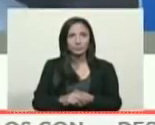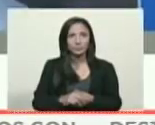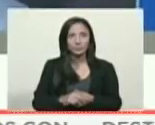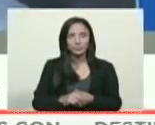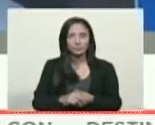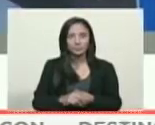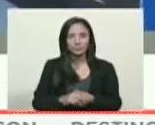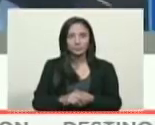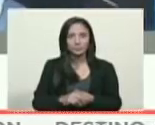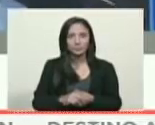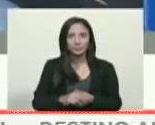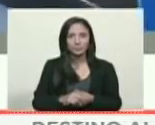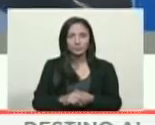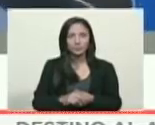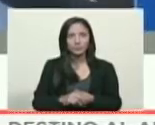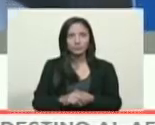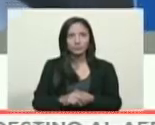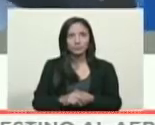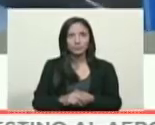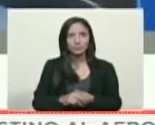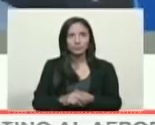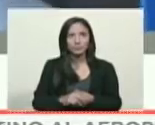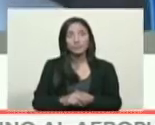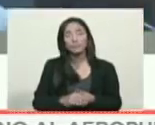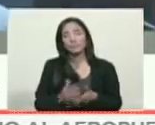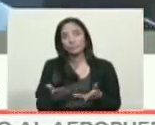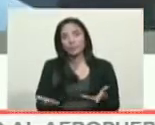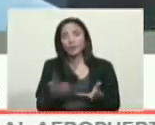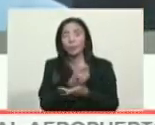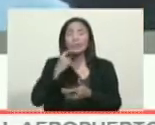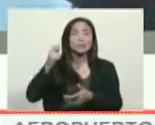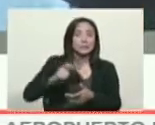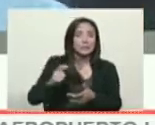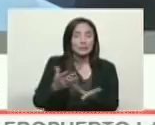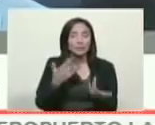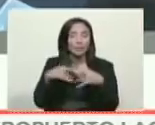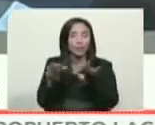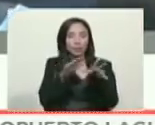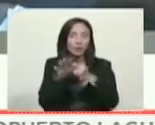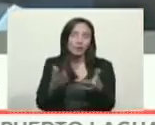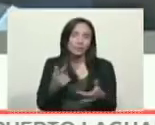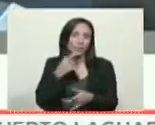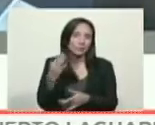patas cortas y para ser mentiroso se necesita muy